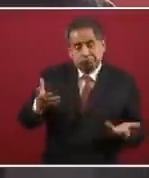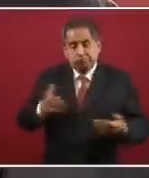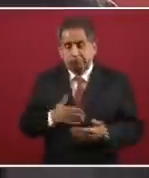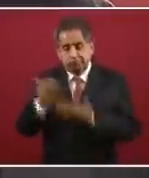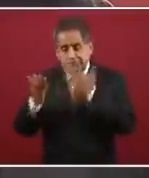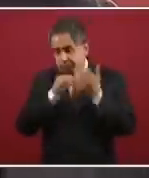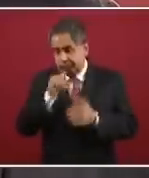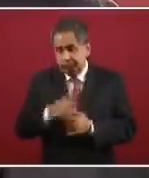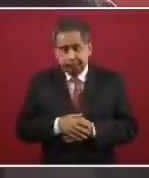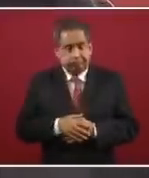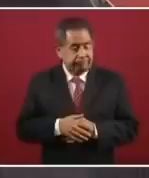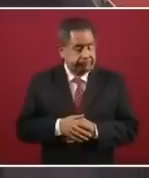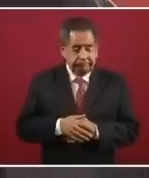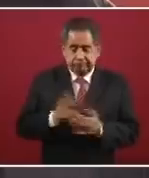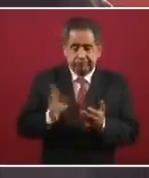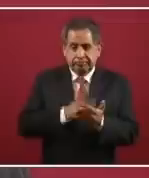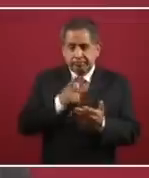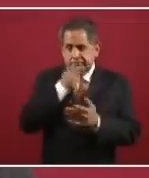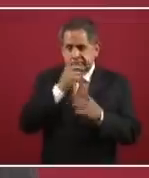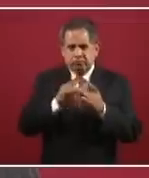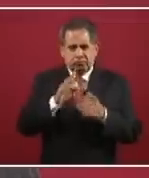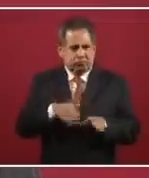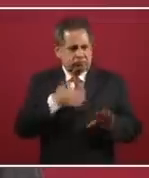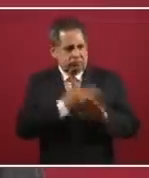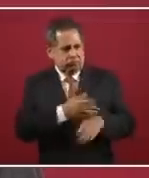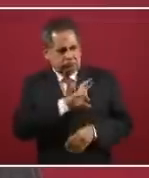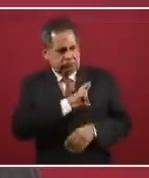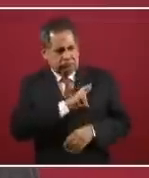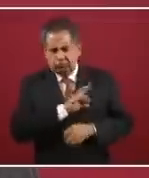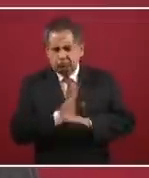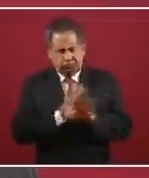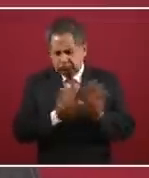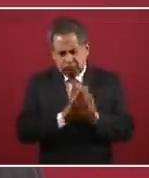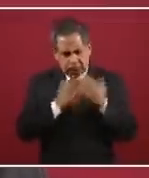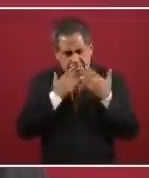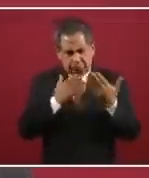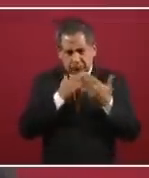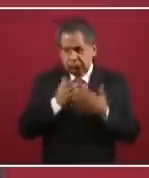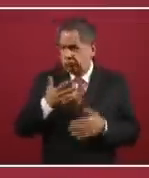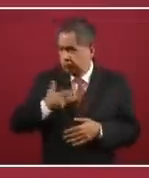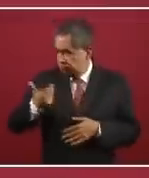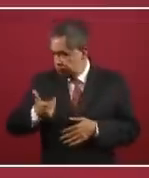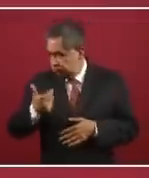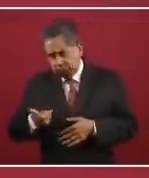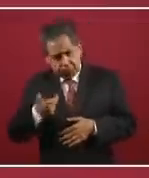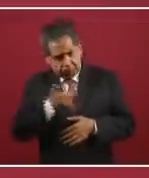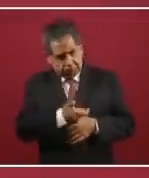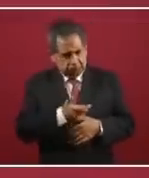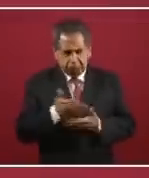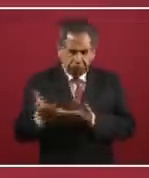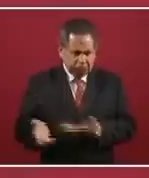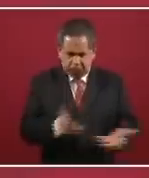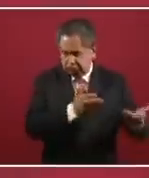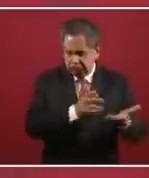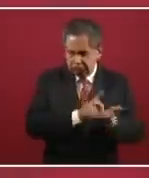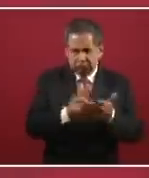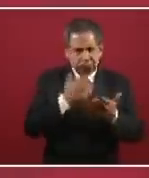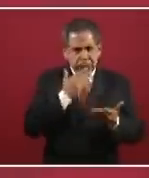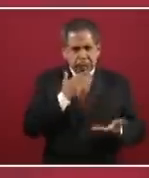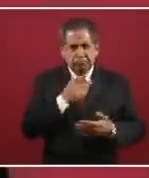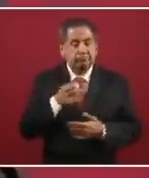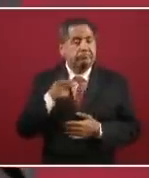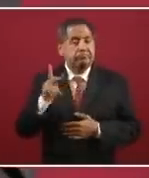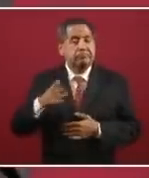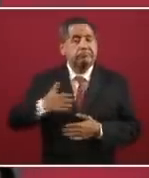lo digo y lo repito, yo no estoy en contra de las escuelas privadas. El que tiene para pagar una escuela privada está en su derecho, pero